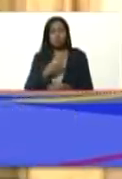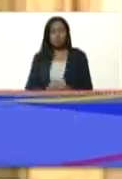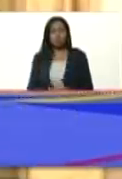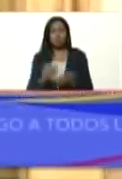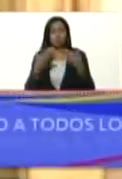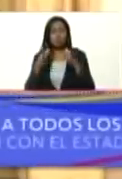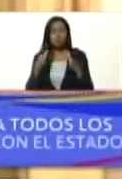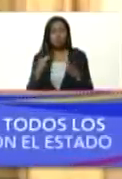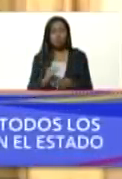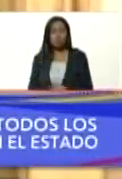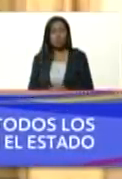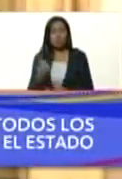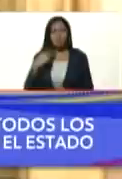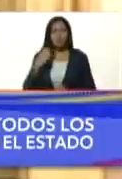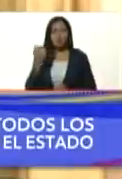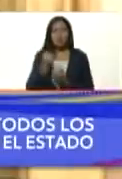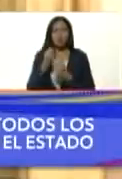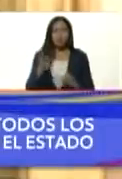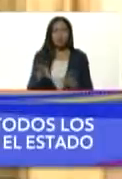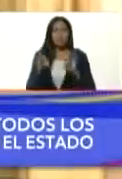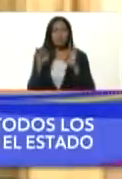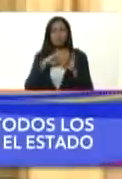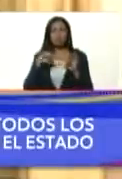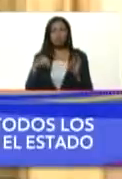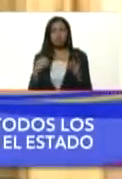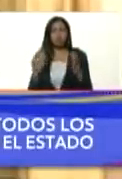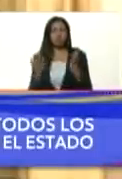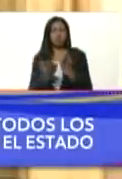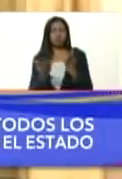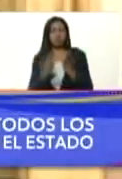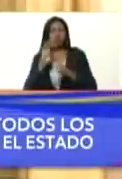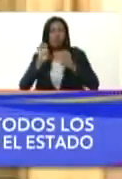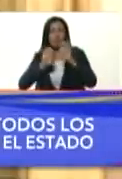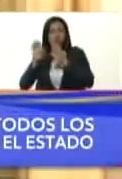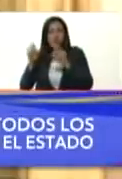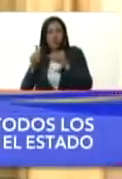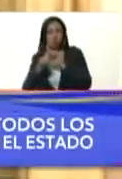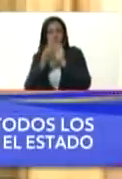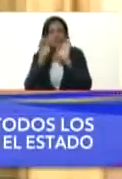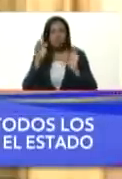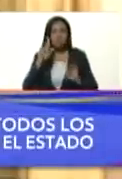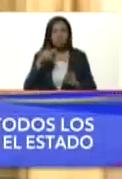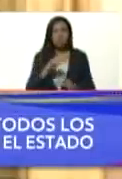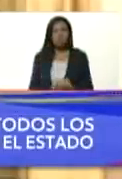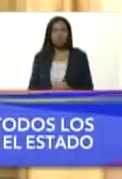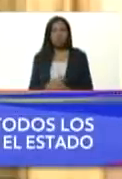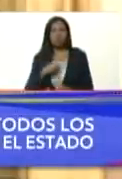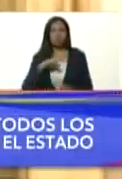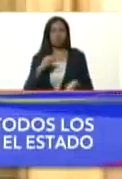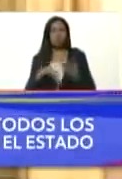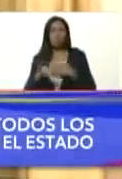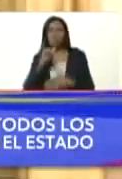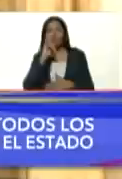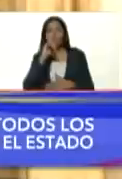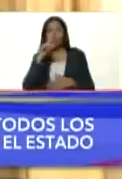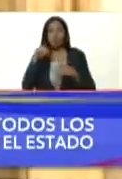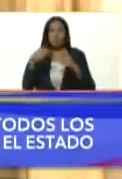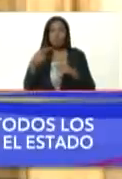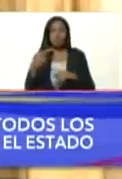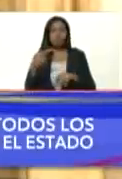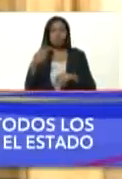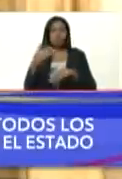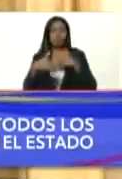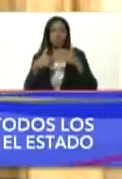popular, cuenten con el apoyo especial. Estamos estudiando y debemos estar anunciando en las próximas